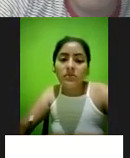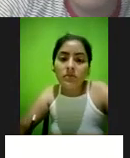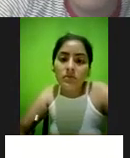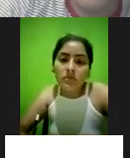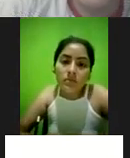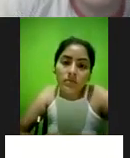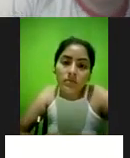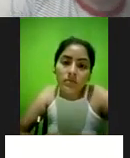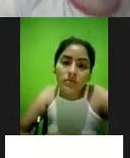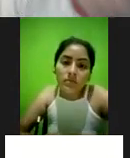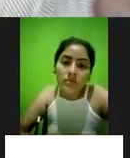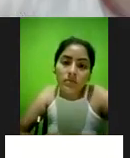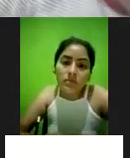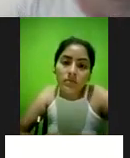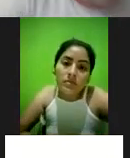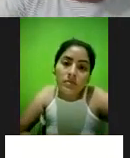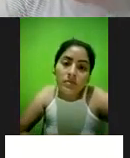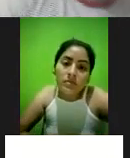azufre, fósforo.